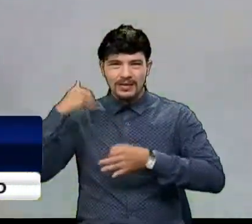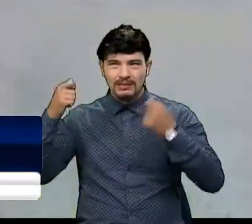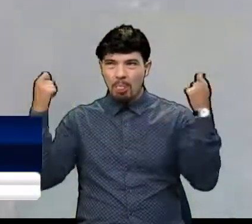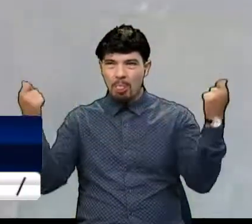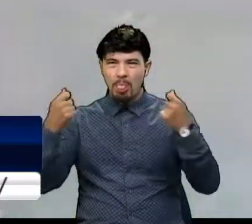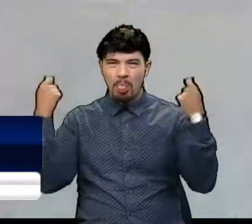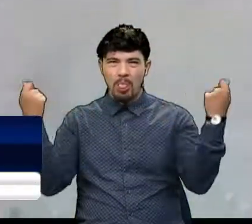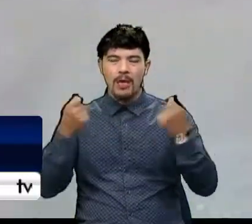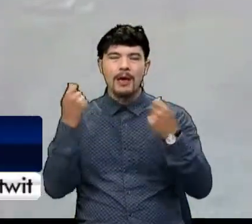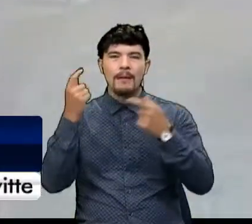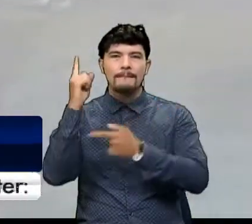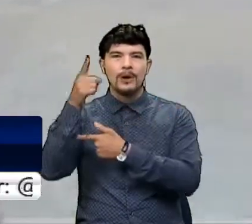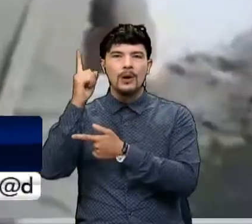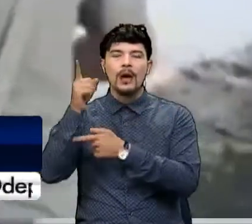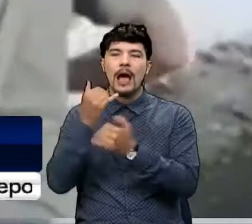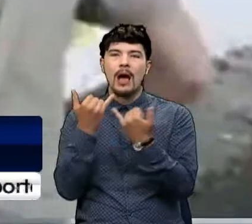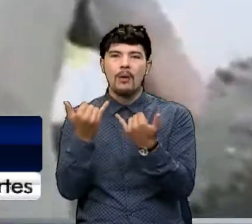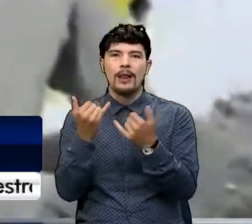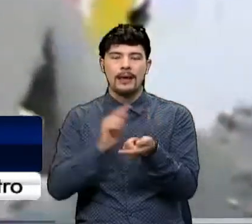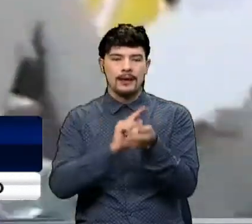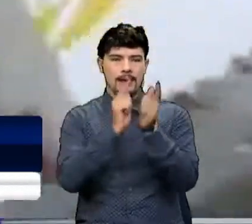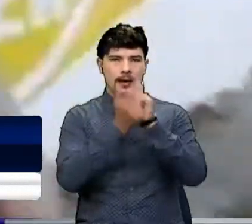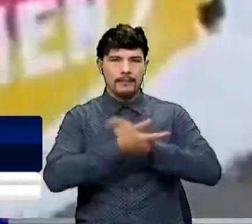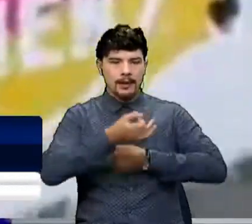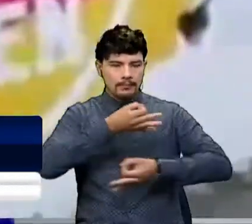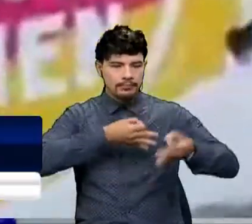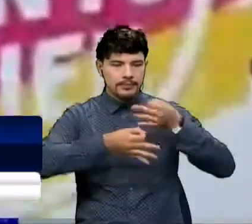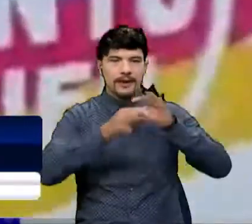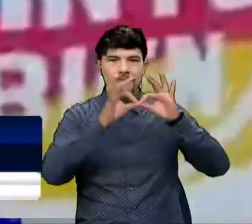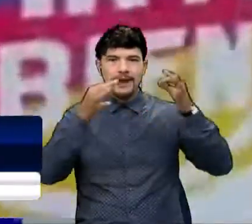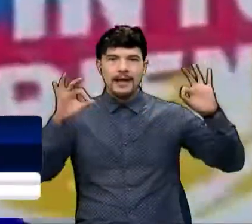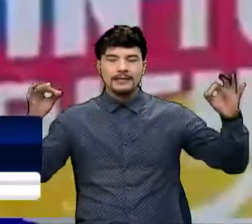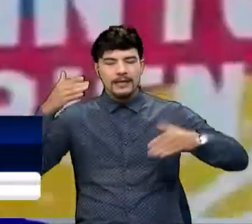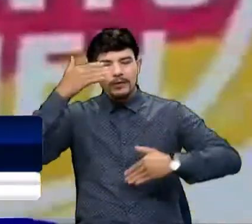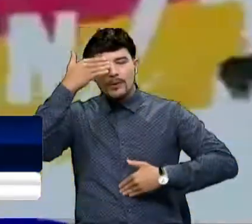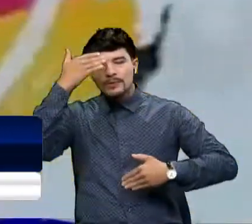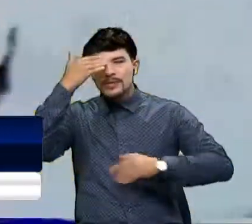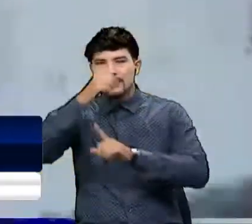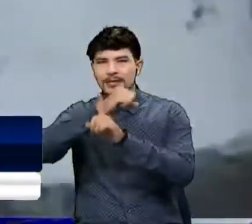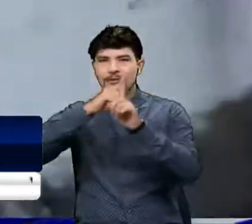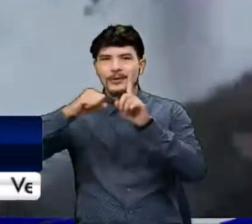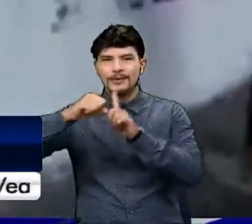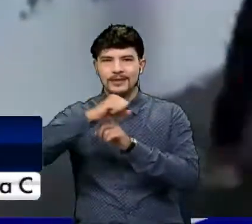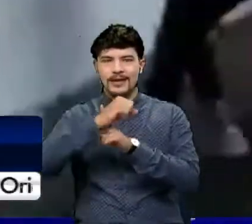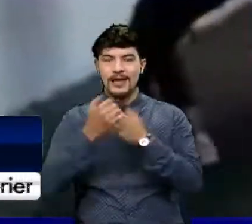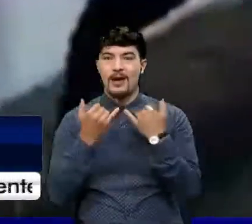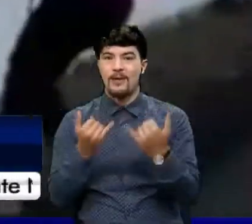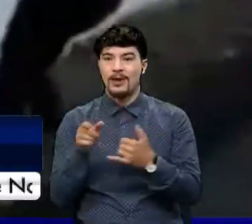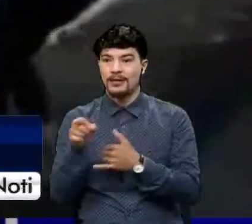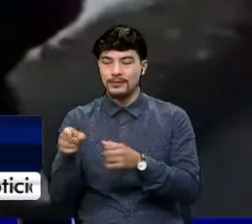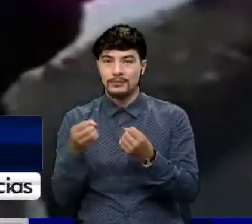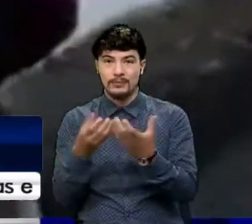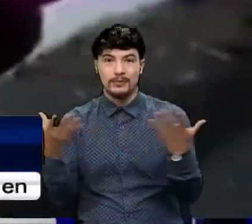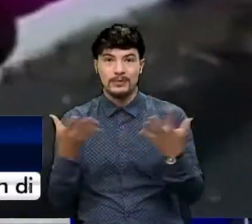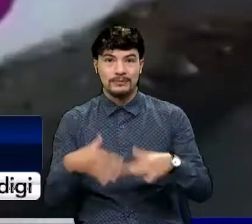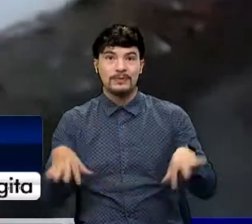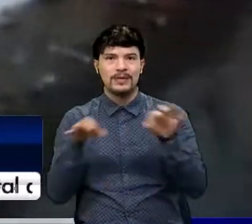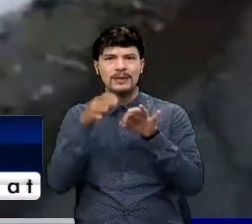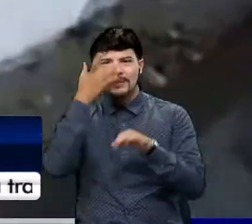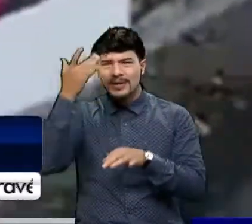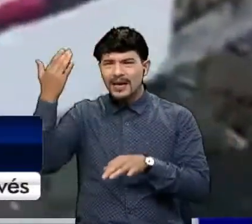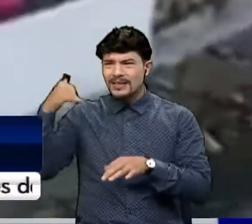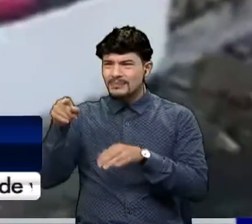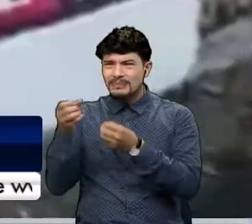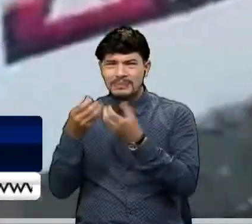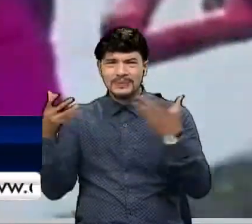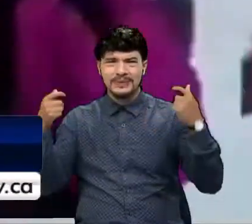política por mensajes de conciencia ciudadana, una actividad que toma fuerza en la capital santandereana ante la múltiple publicidad en